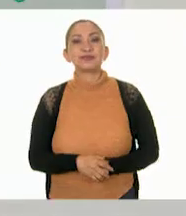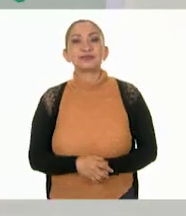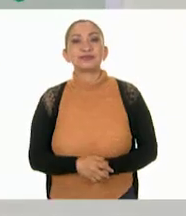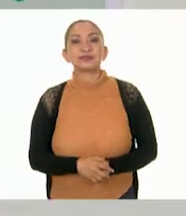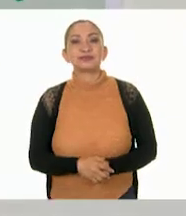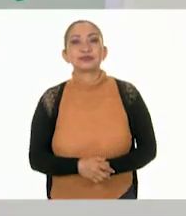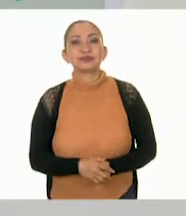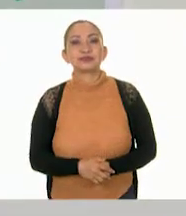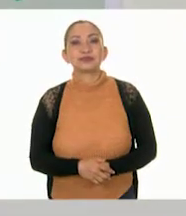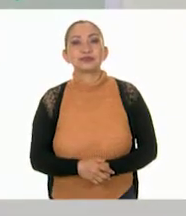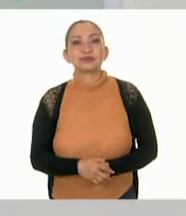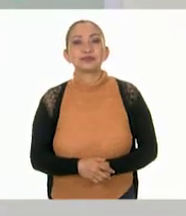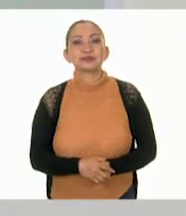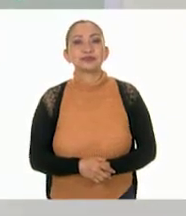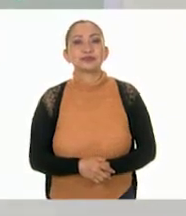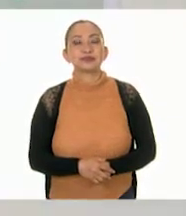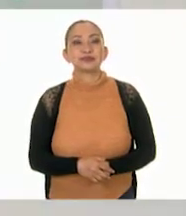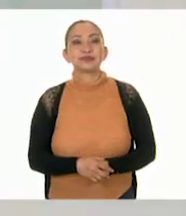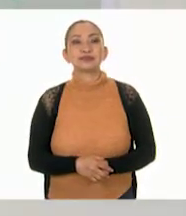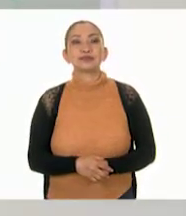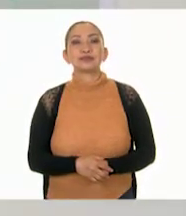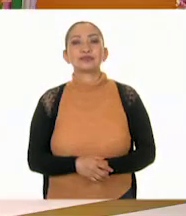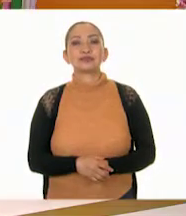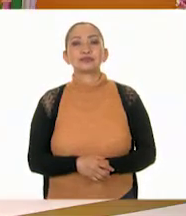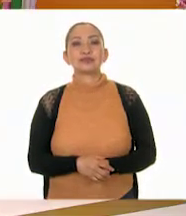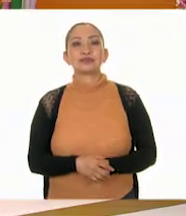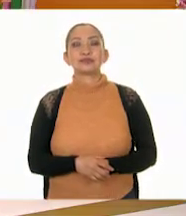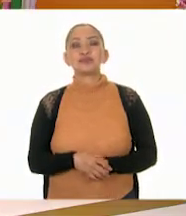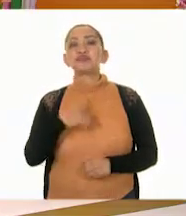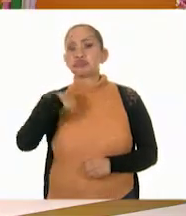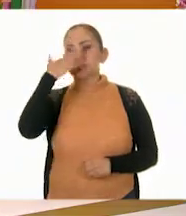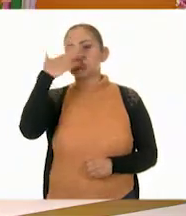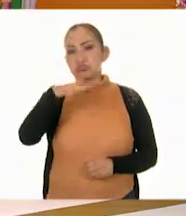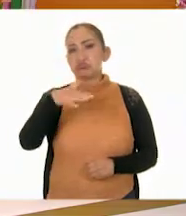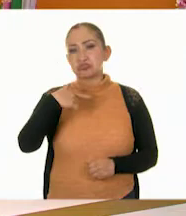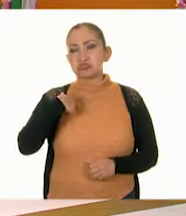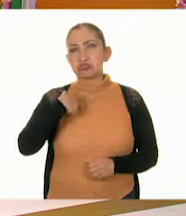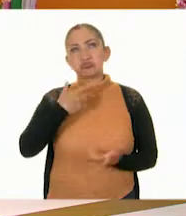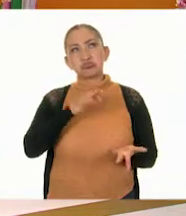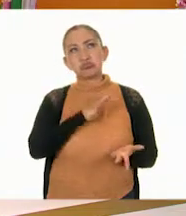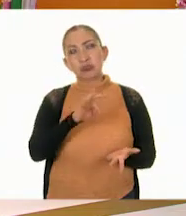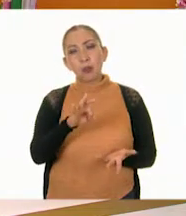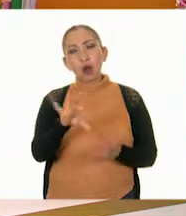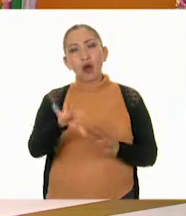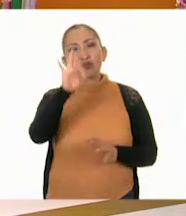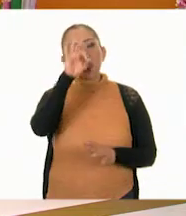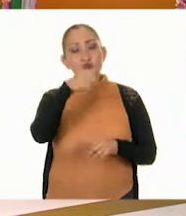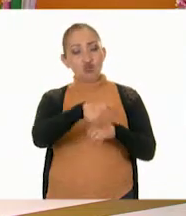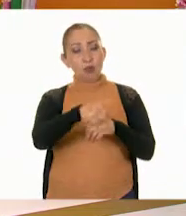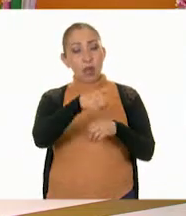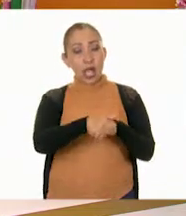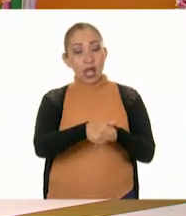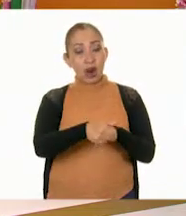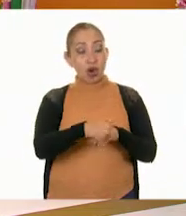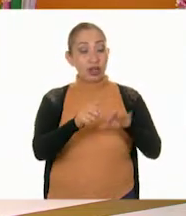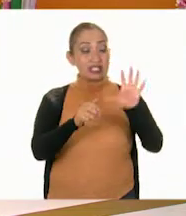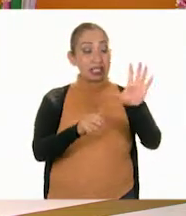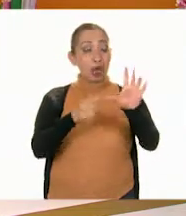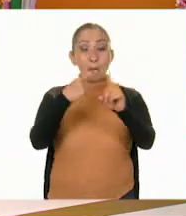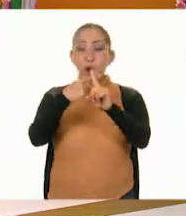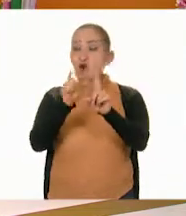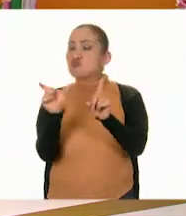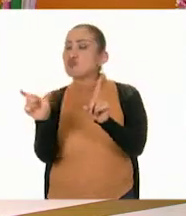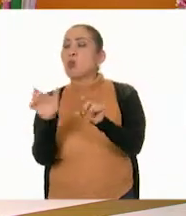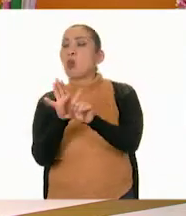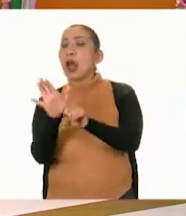entre 5. Y sabemos, por ejemplo, también podríamos buscar un número que multiplicado por 5 nos